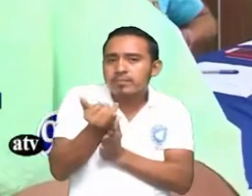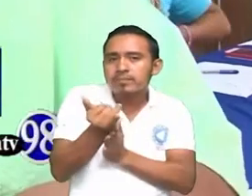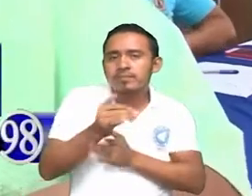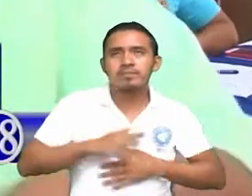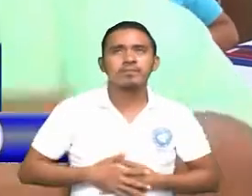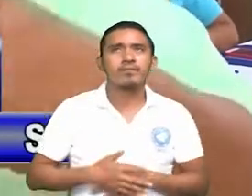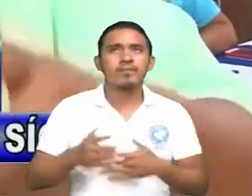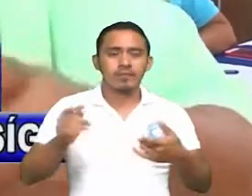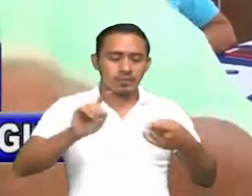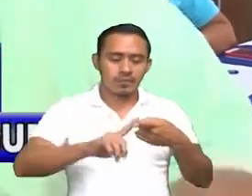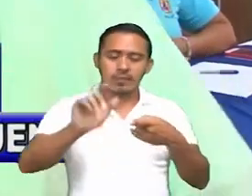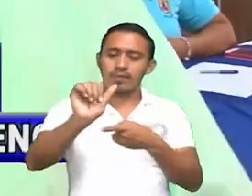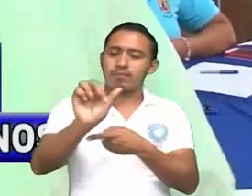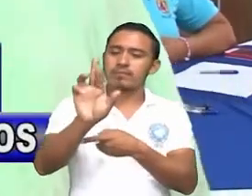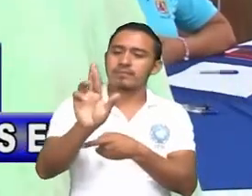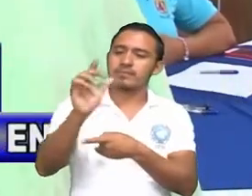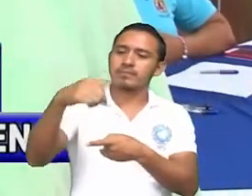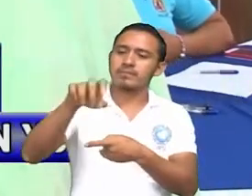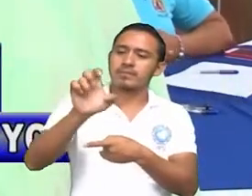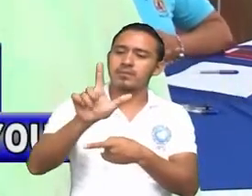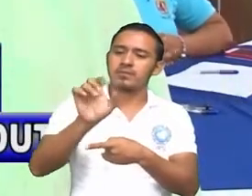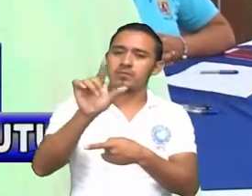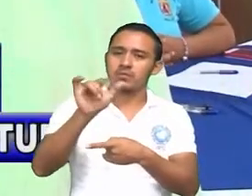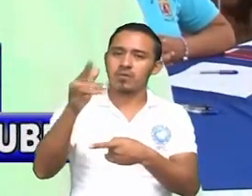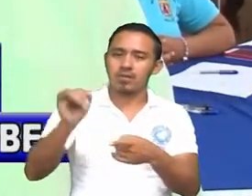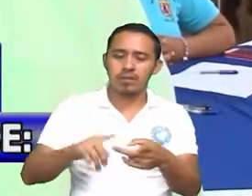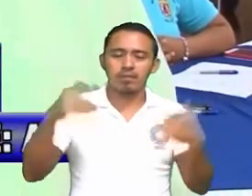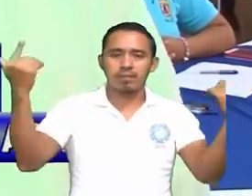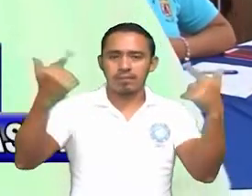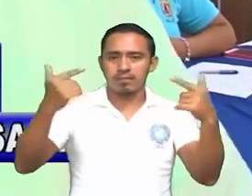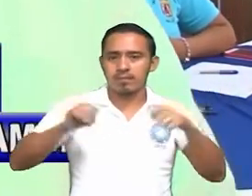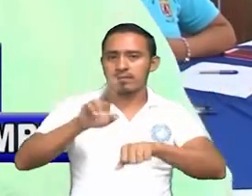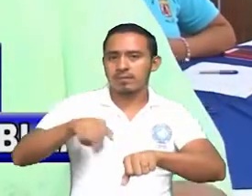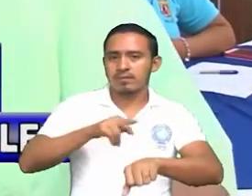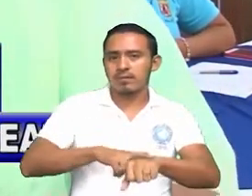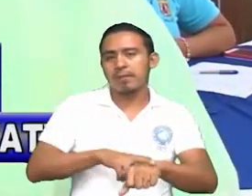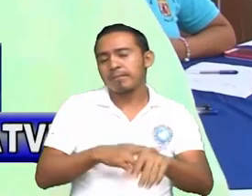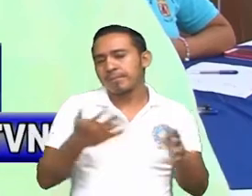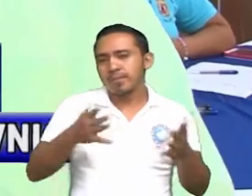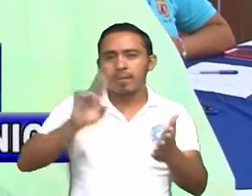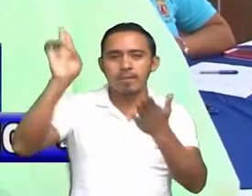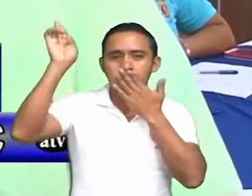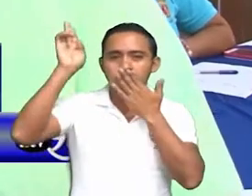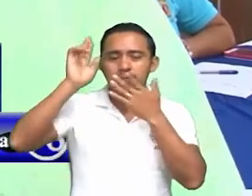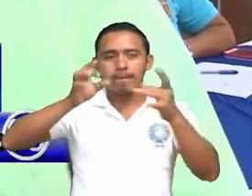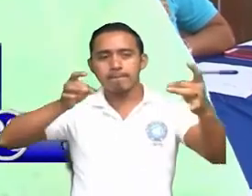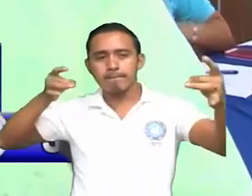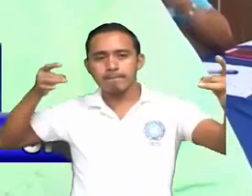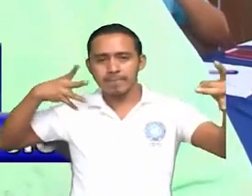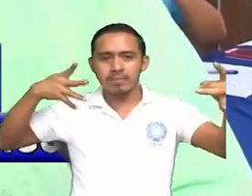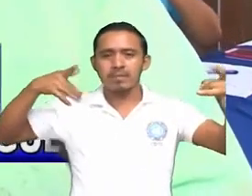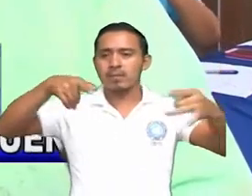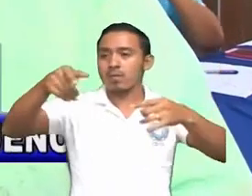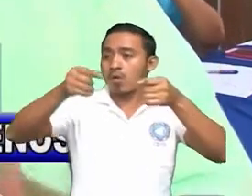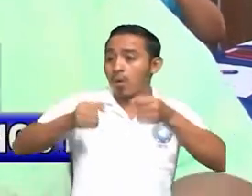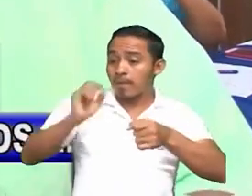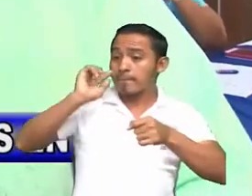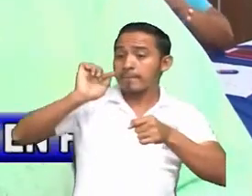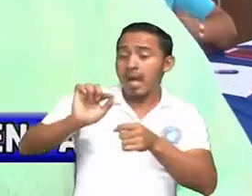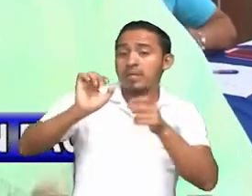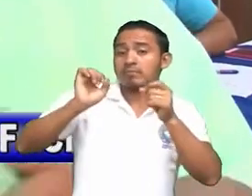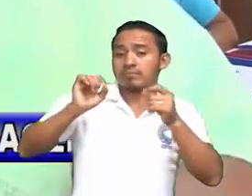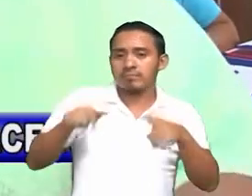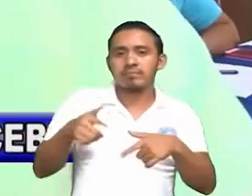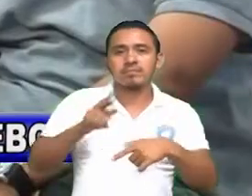las arqueológicas, sobre el tema de la guerra nacional, o por ejemplo los indios flecheros, tenemos al arqueólogo que descubrió a los indios flecheros